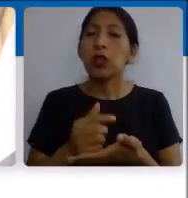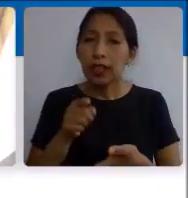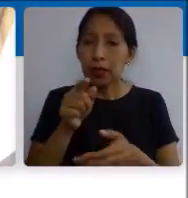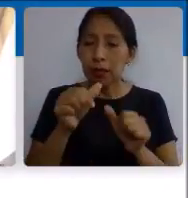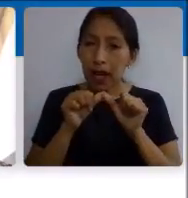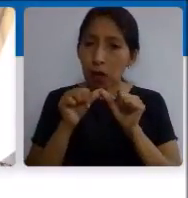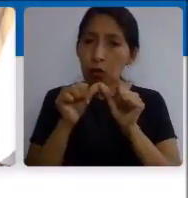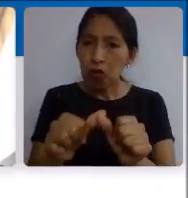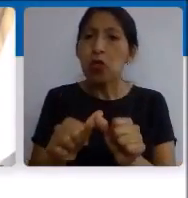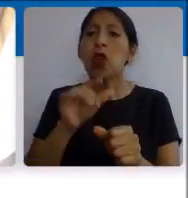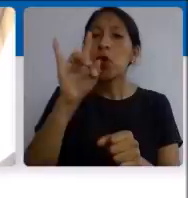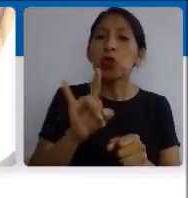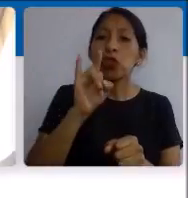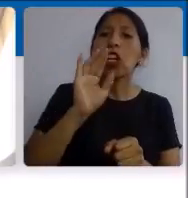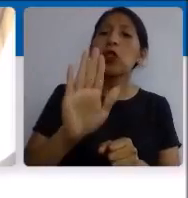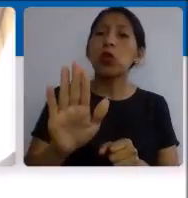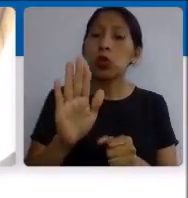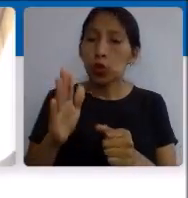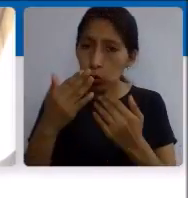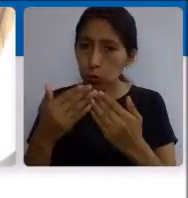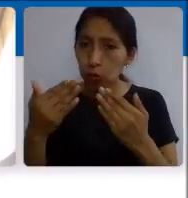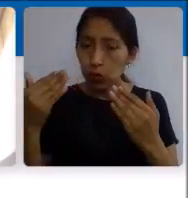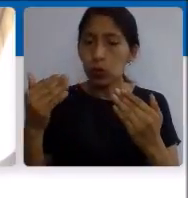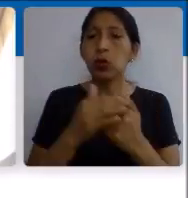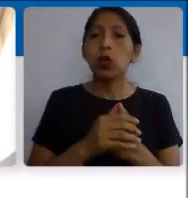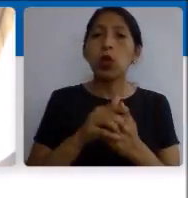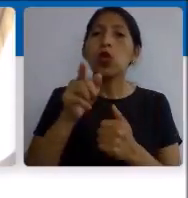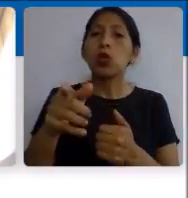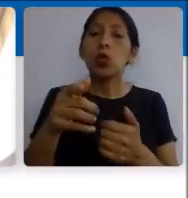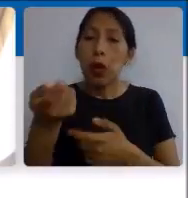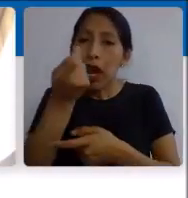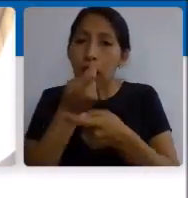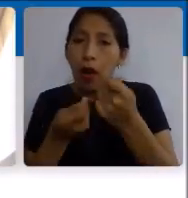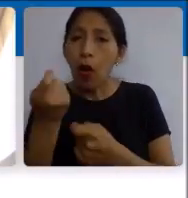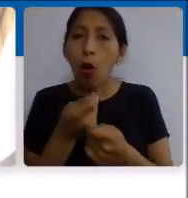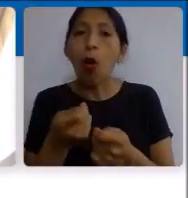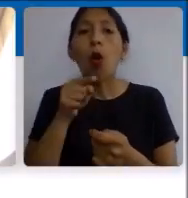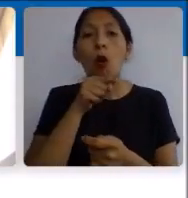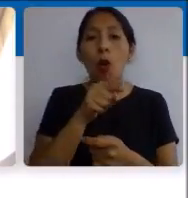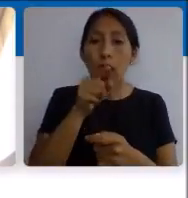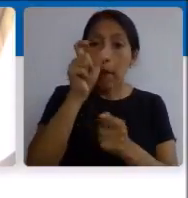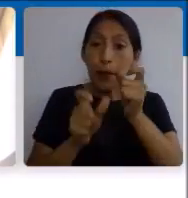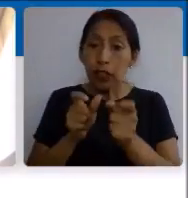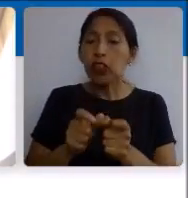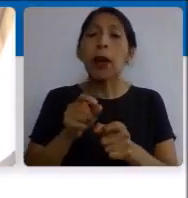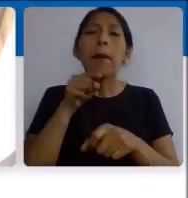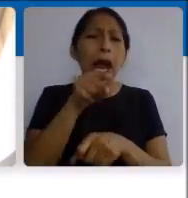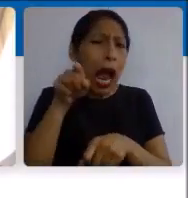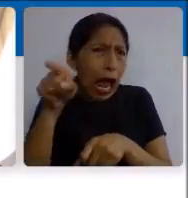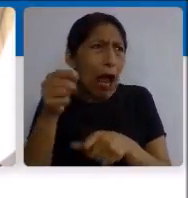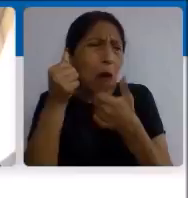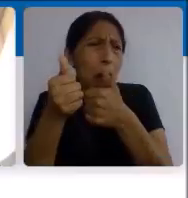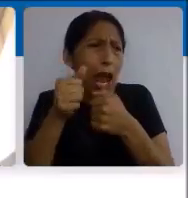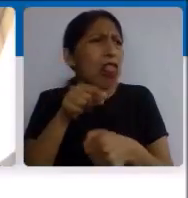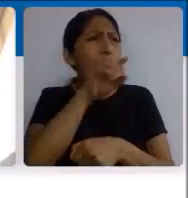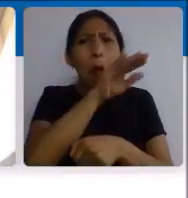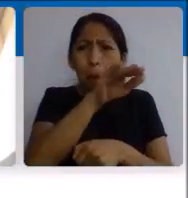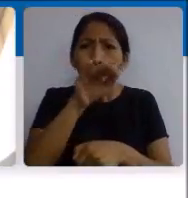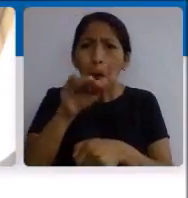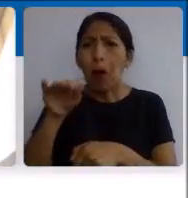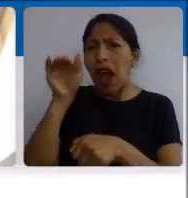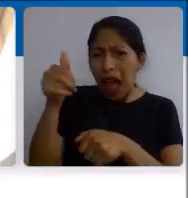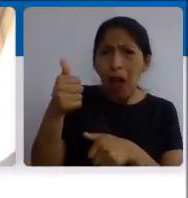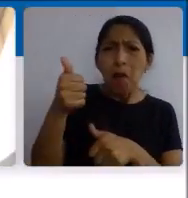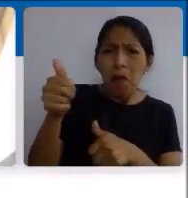sus productos. Y no solamente eso, sino vas a seguir o ellos van a seguir recomendándote, ¿no? La calidad